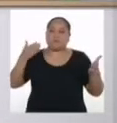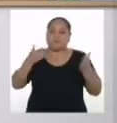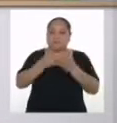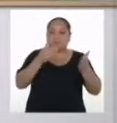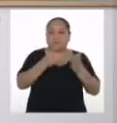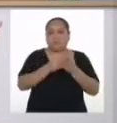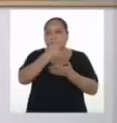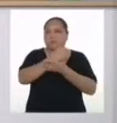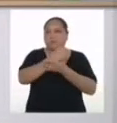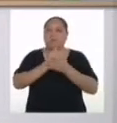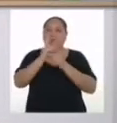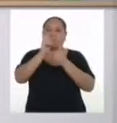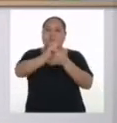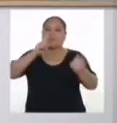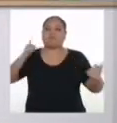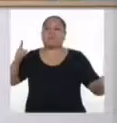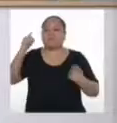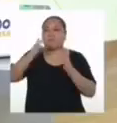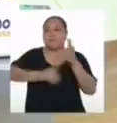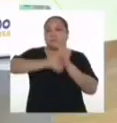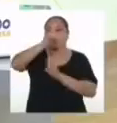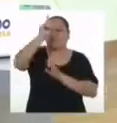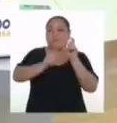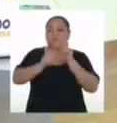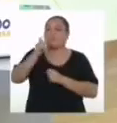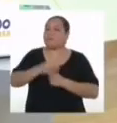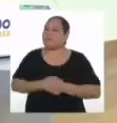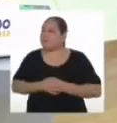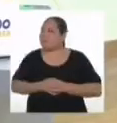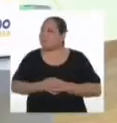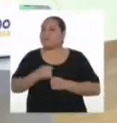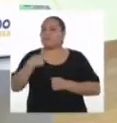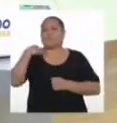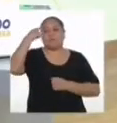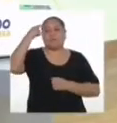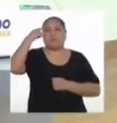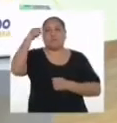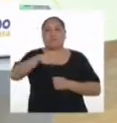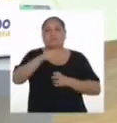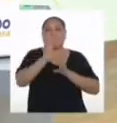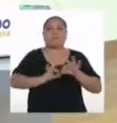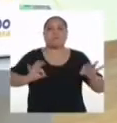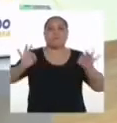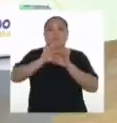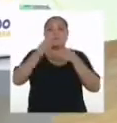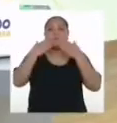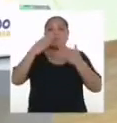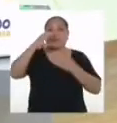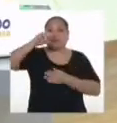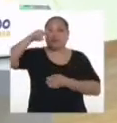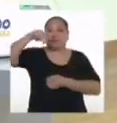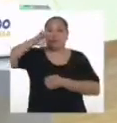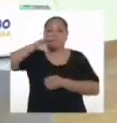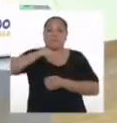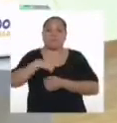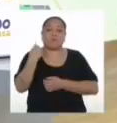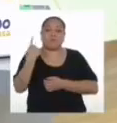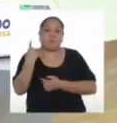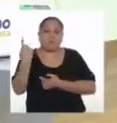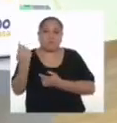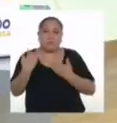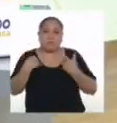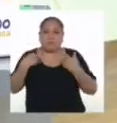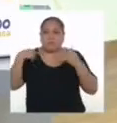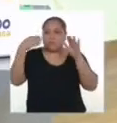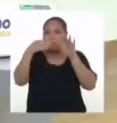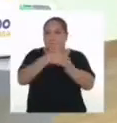la distancia en el desarrollo humano? Me parece clave señalar que gracias a las cuencas no solo tenemos